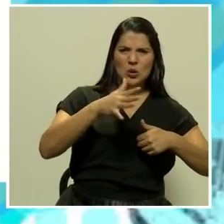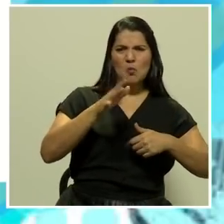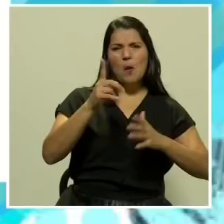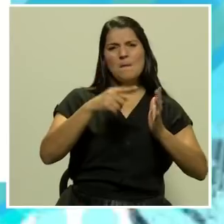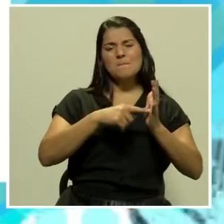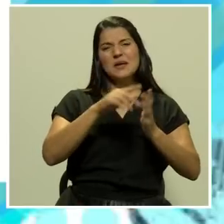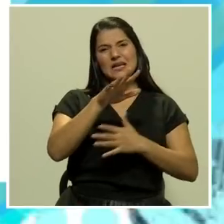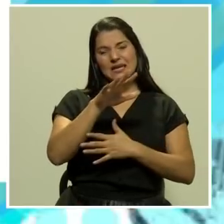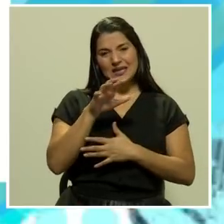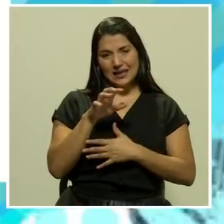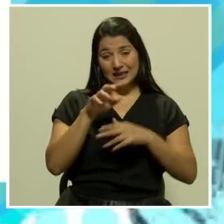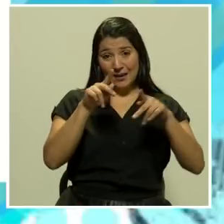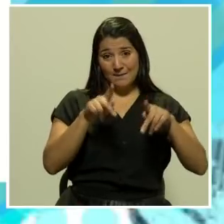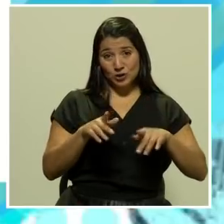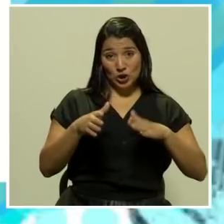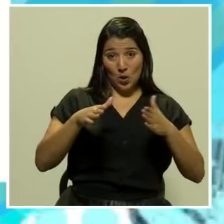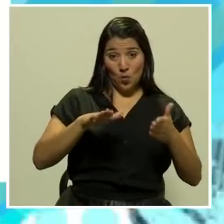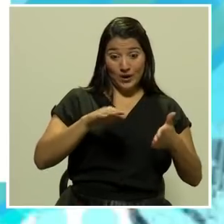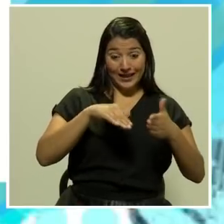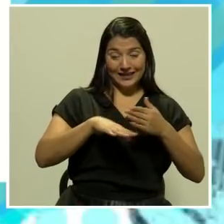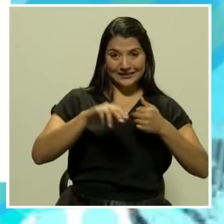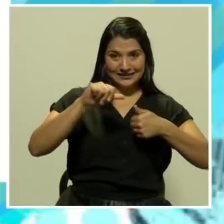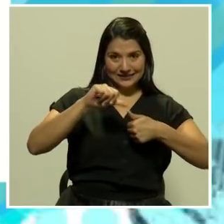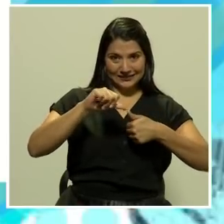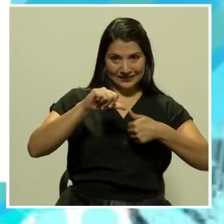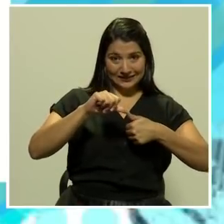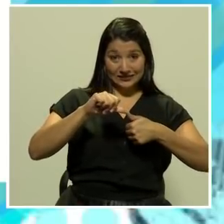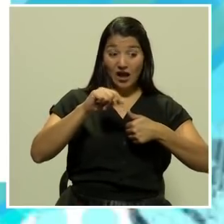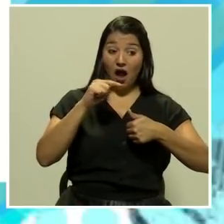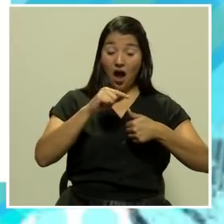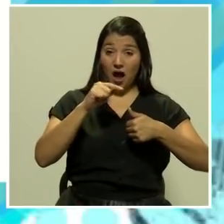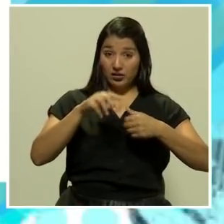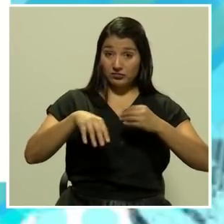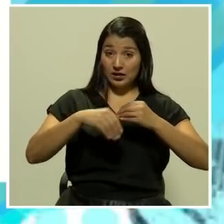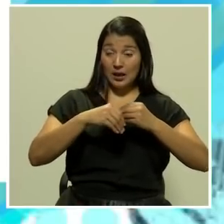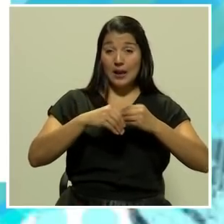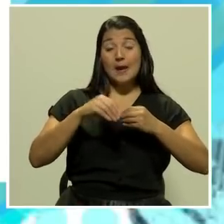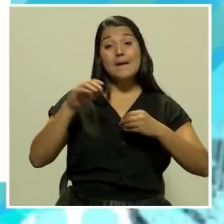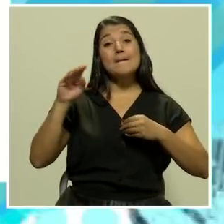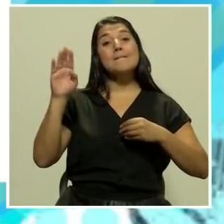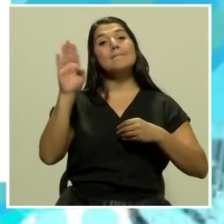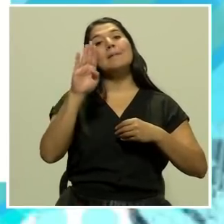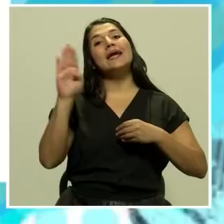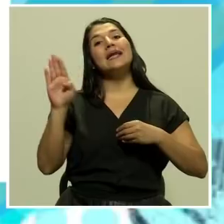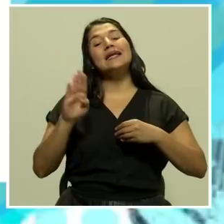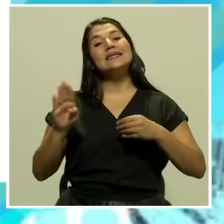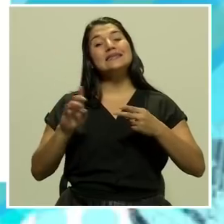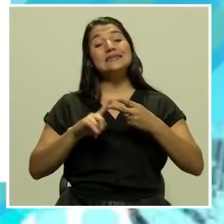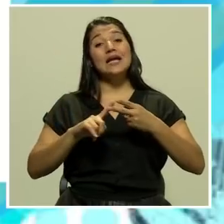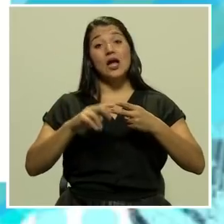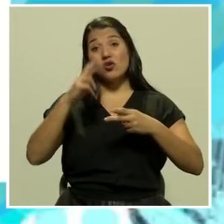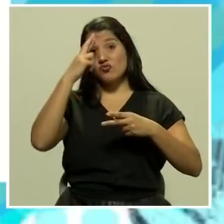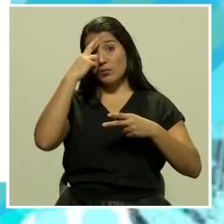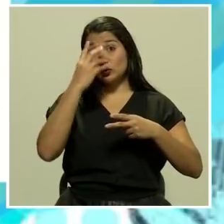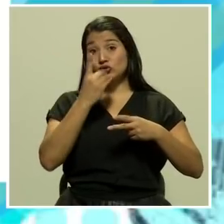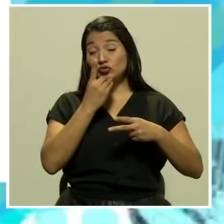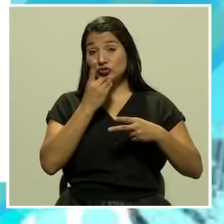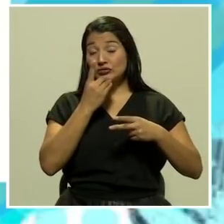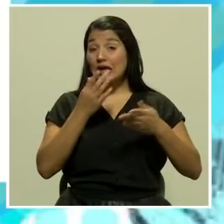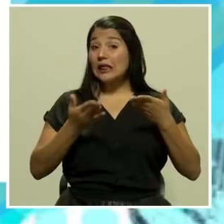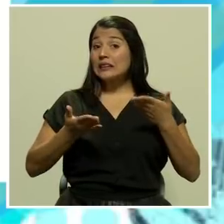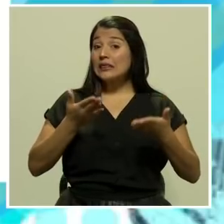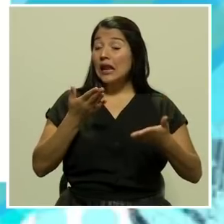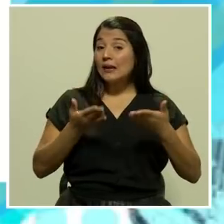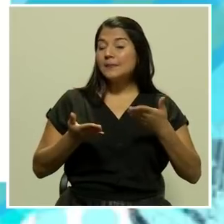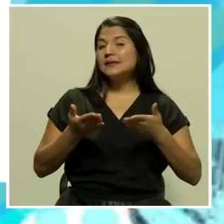menos fallecidos en la región centroamericana, incluyendo Belice y República Dominicana. Posiblemente